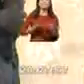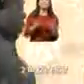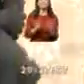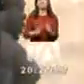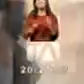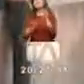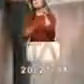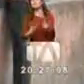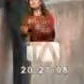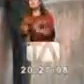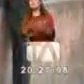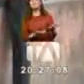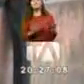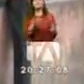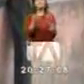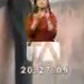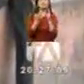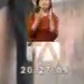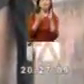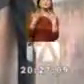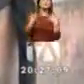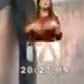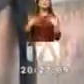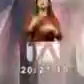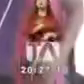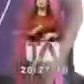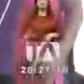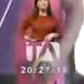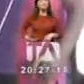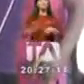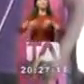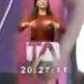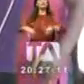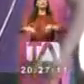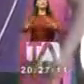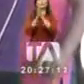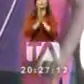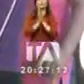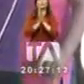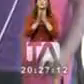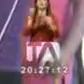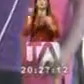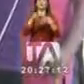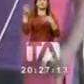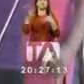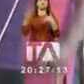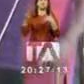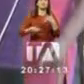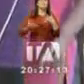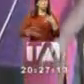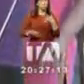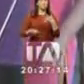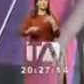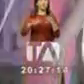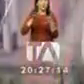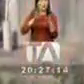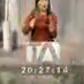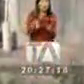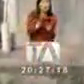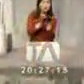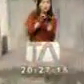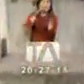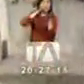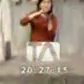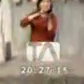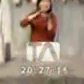que esperaban tener una respuesta por parte del primer mandatario a los pedidos, sobre todo de reubicación en zonas de alto